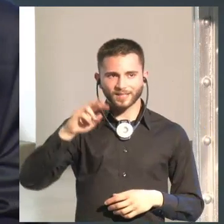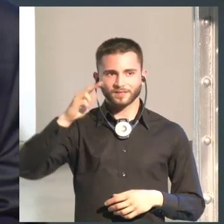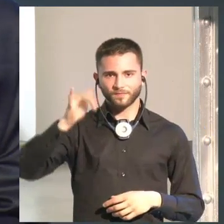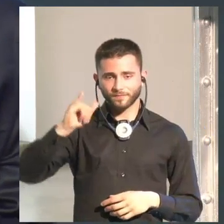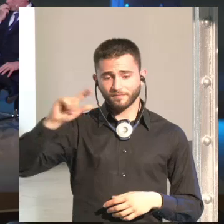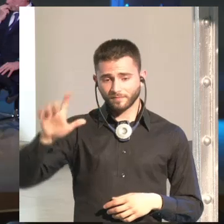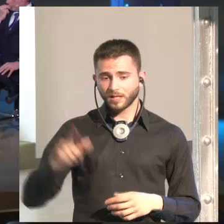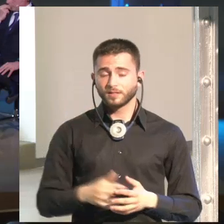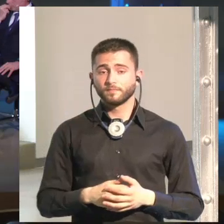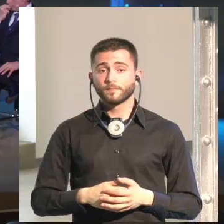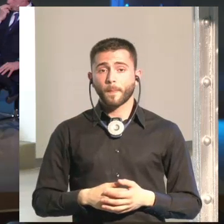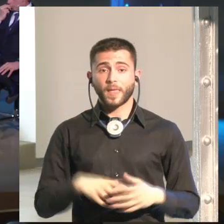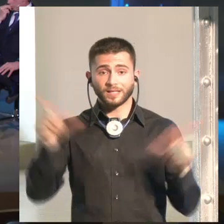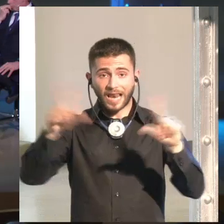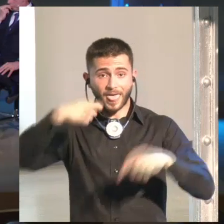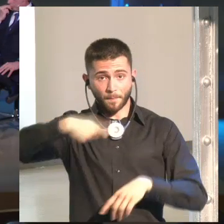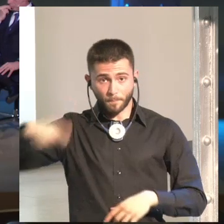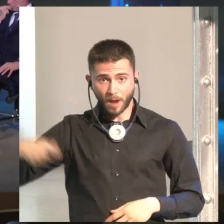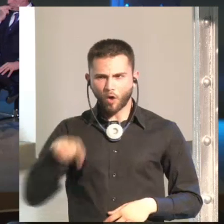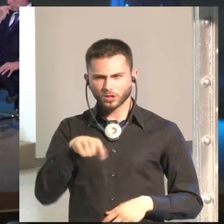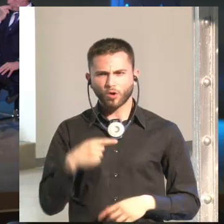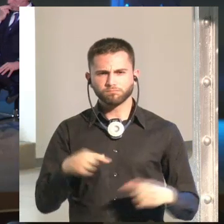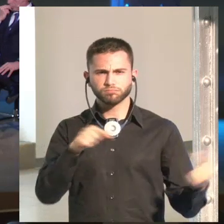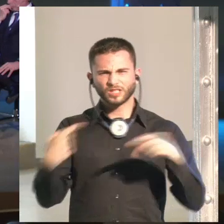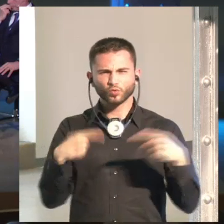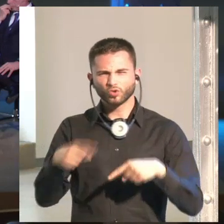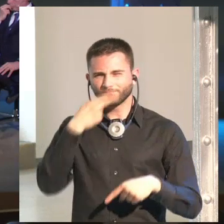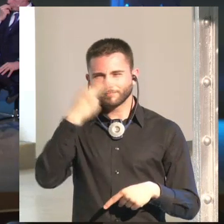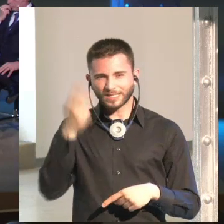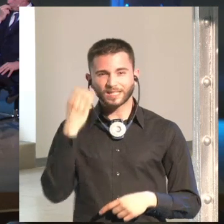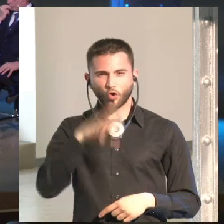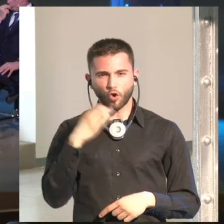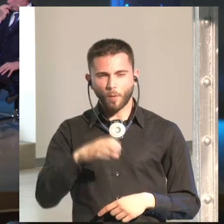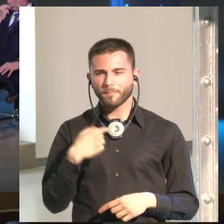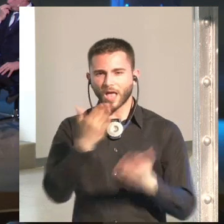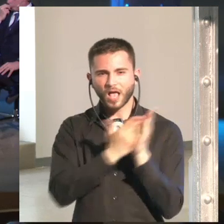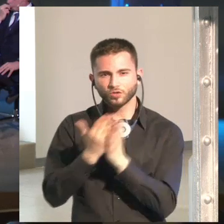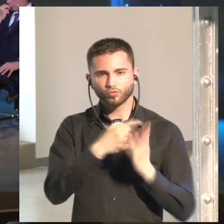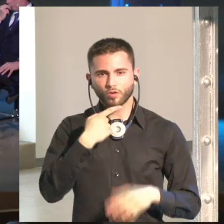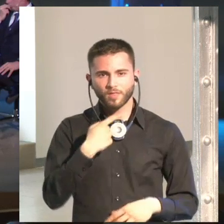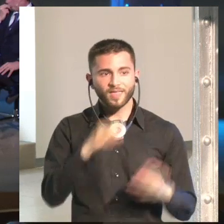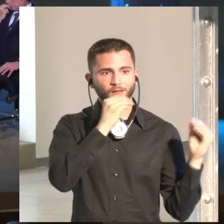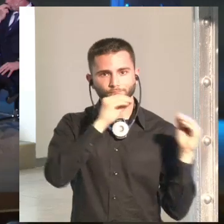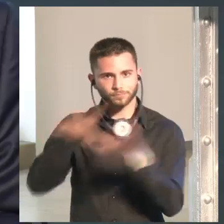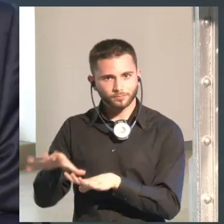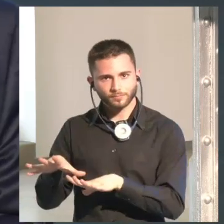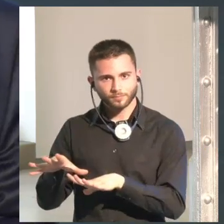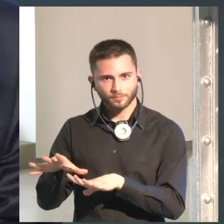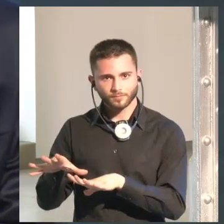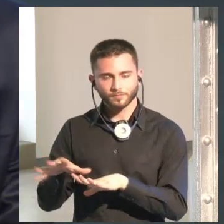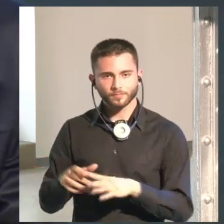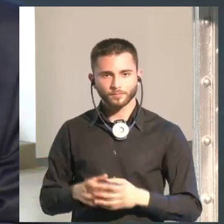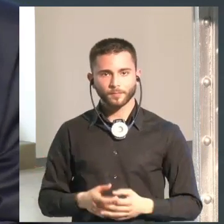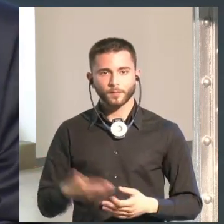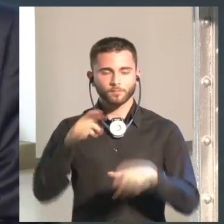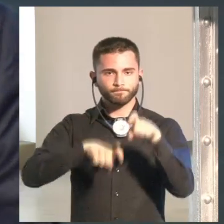también. Y eso, hay una discusión muy interesante en Colombia, donde hay estudios que afirman que efectivamente son sustitutos. Pero bueno, volviendo al tema,